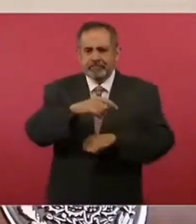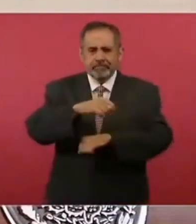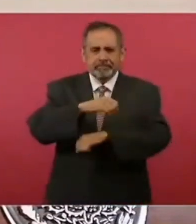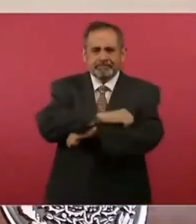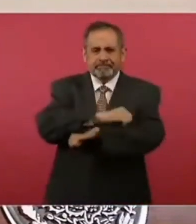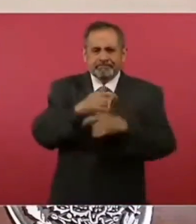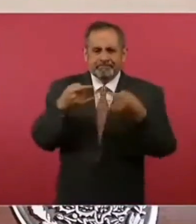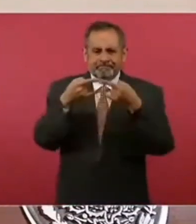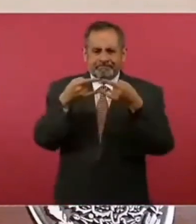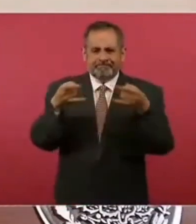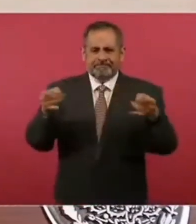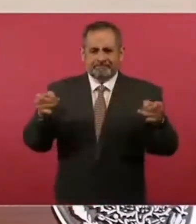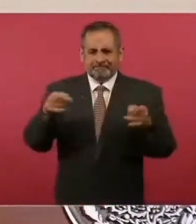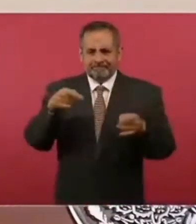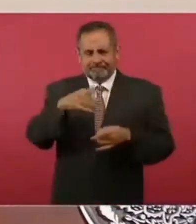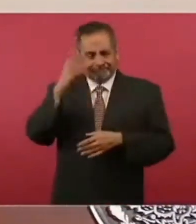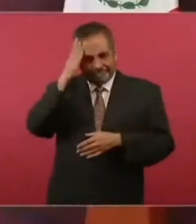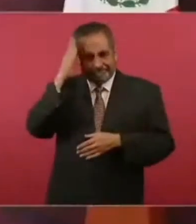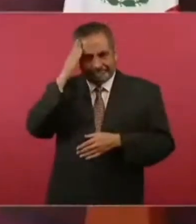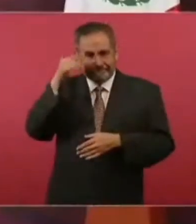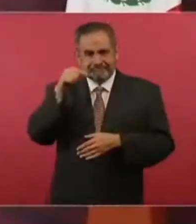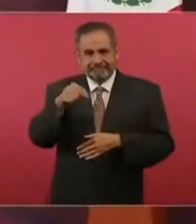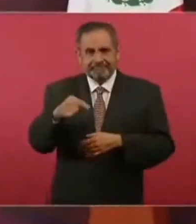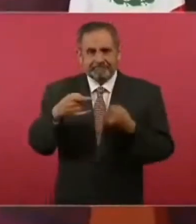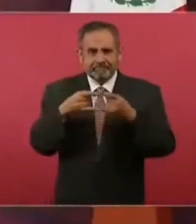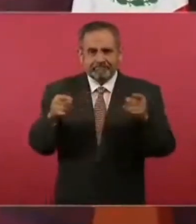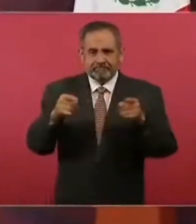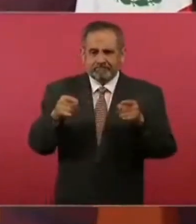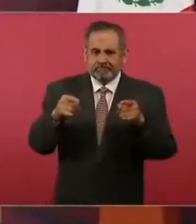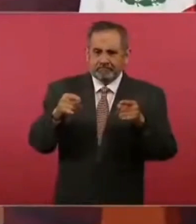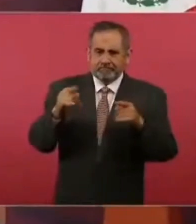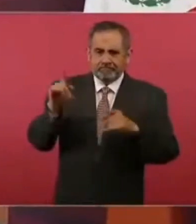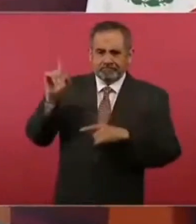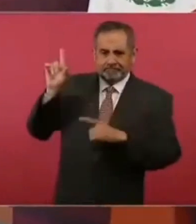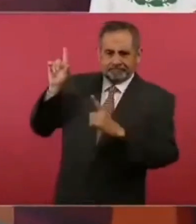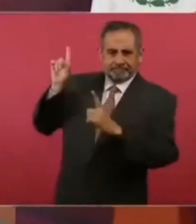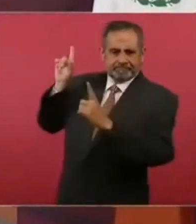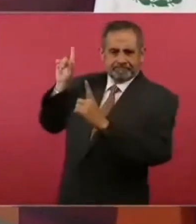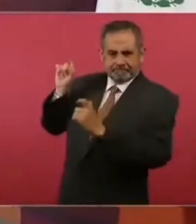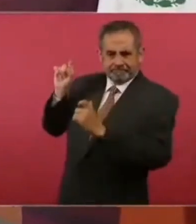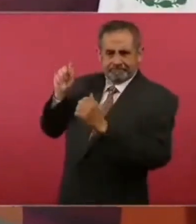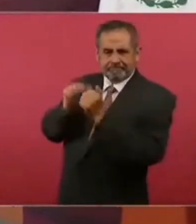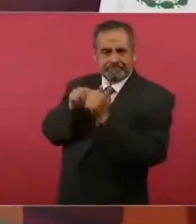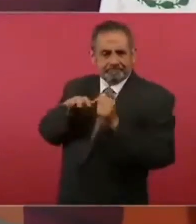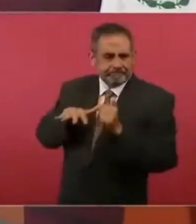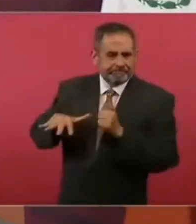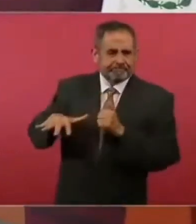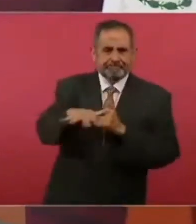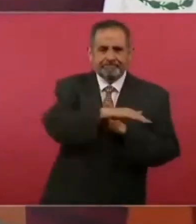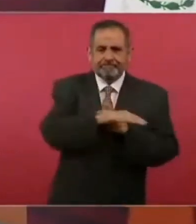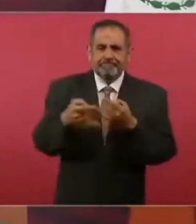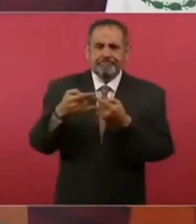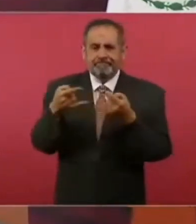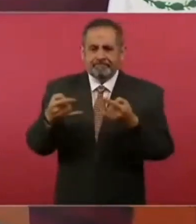cualquier otro balcón, o el central, y el Zócalo, porque yo me debo